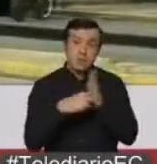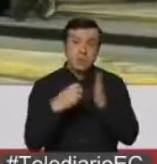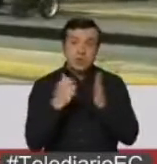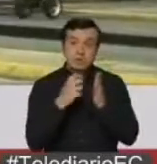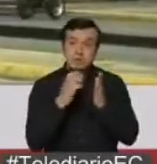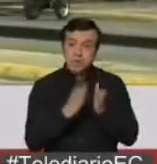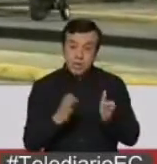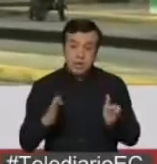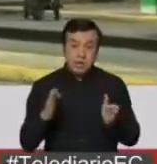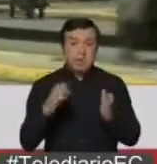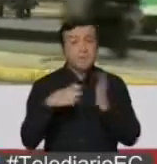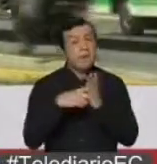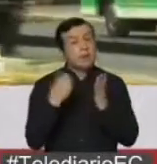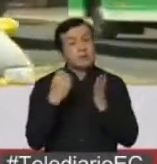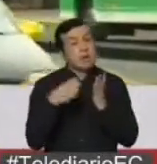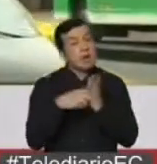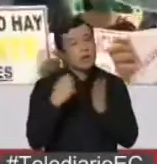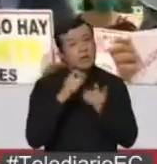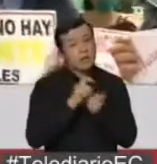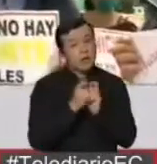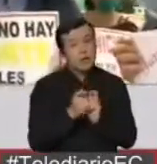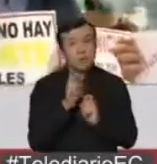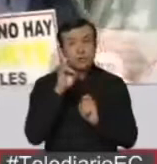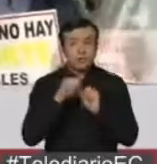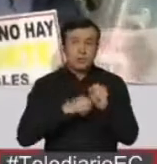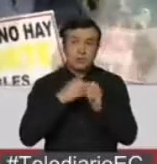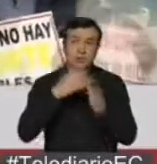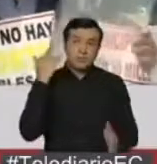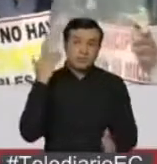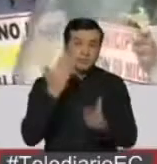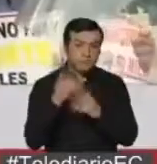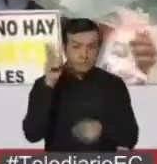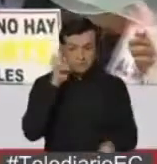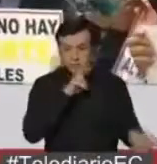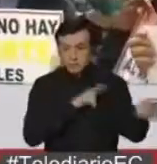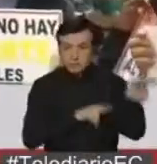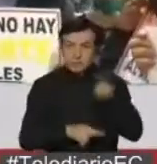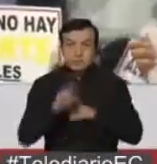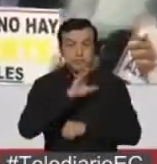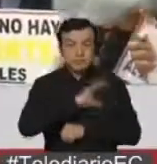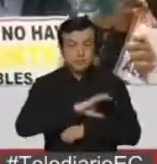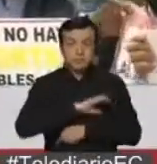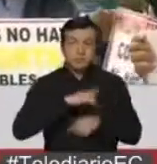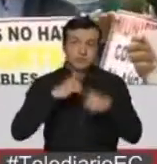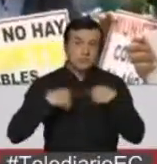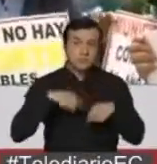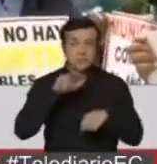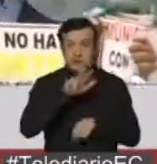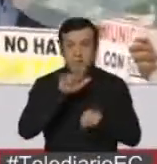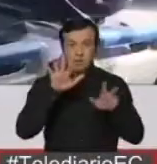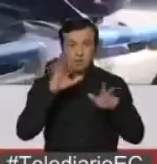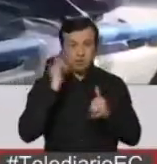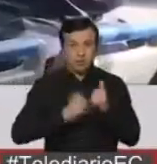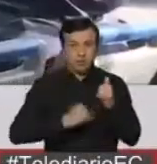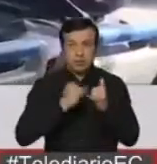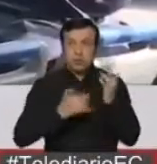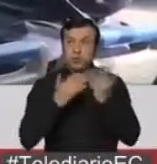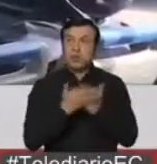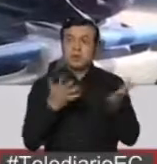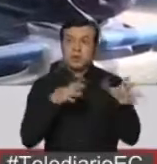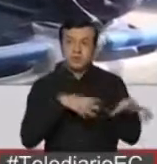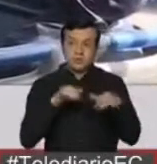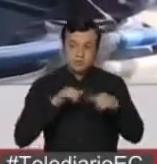sido modificada desde hace 17 años. El valor es el que refleja el estudio técnico que tiene el municipio, que es de 38 centavos. Que se adopten